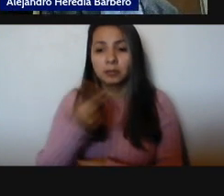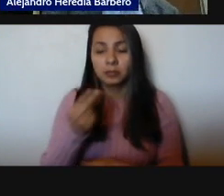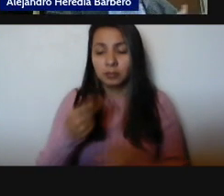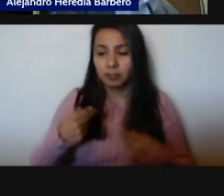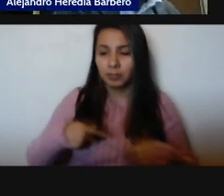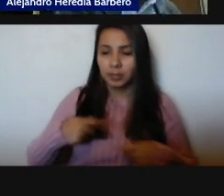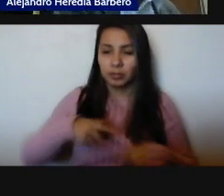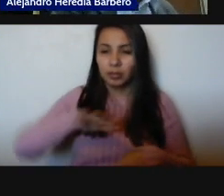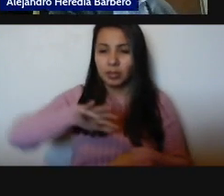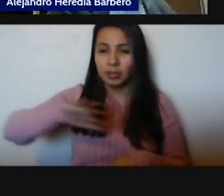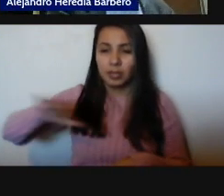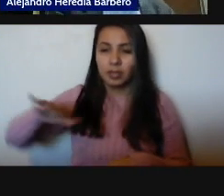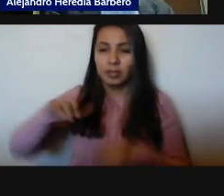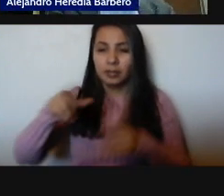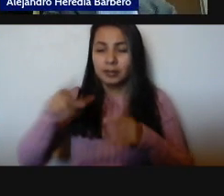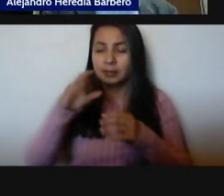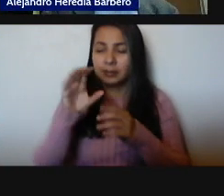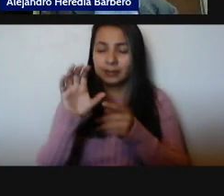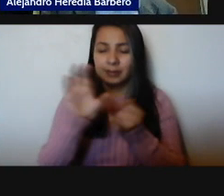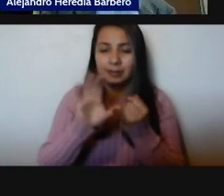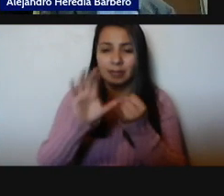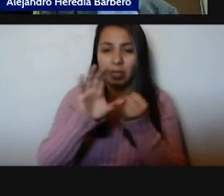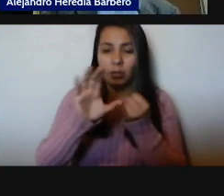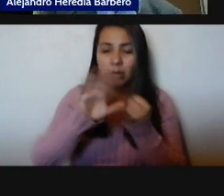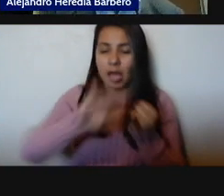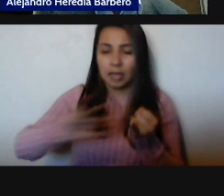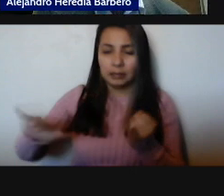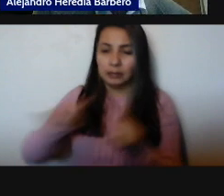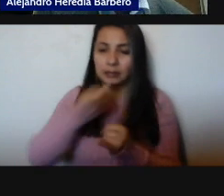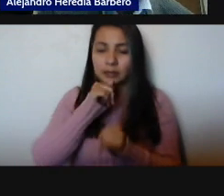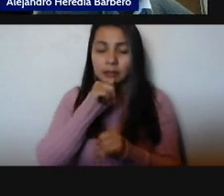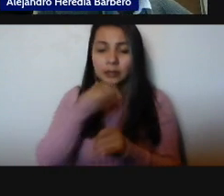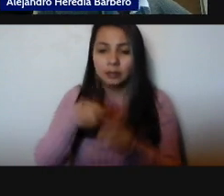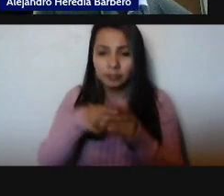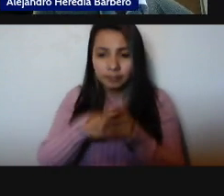de la maquinaria viva, es decir, sin la célula. Ahora,